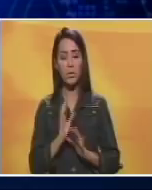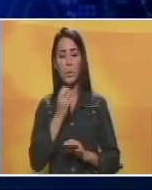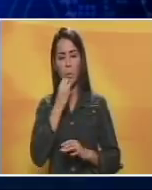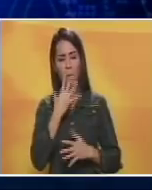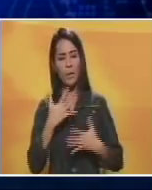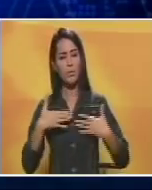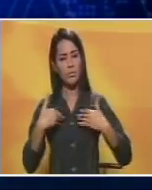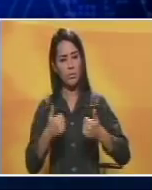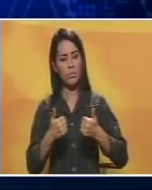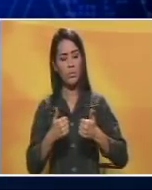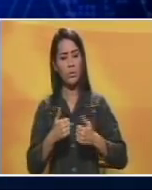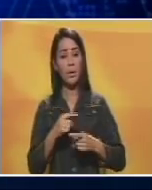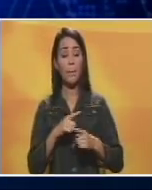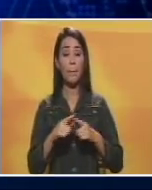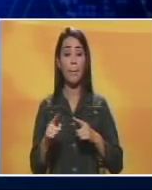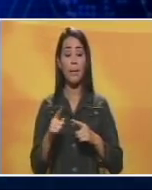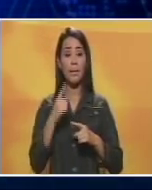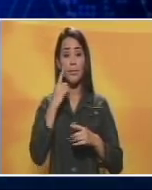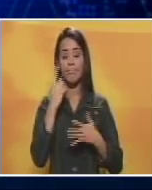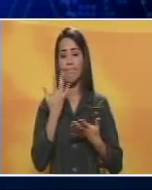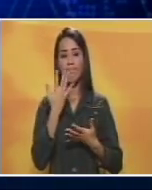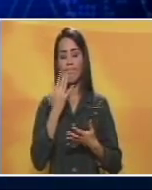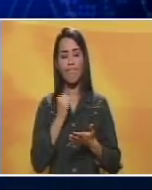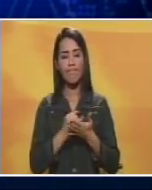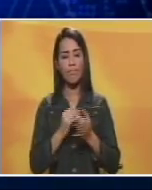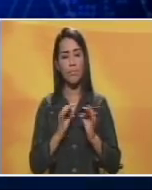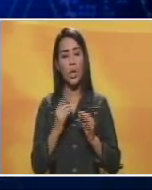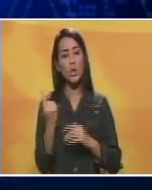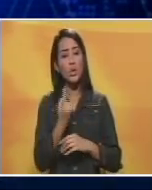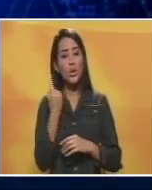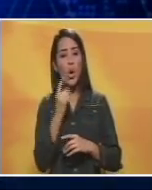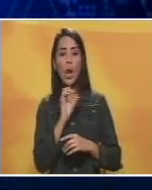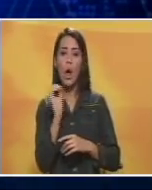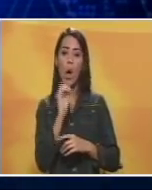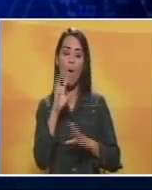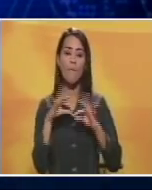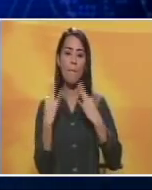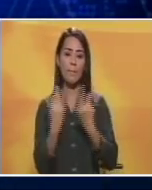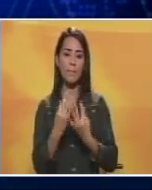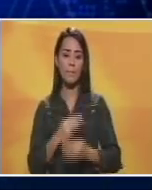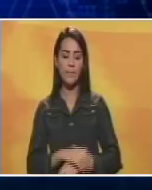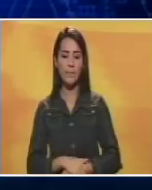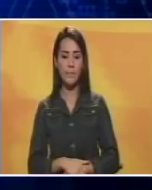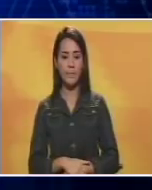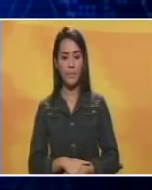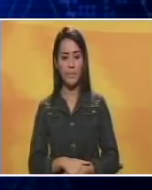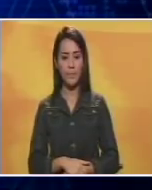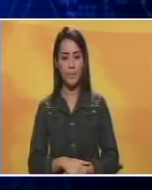estado de salud, aunque de momento se desconoce si se encontraba sola o con su familia.